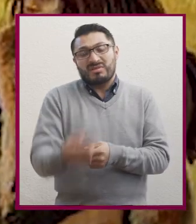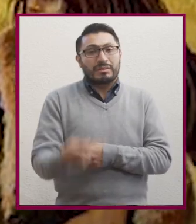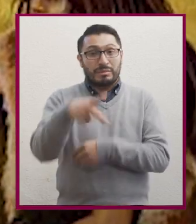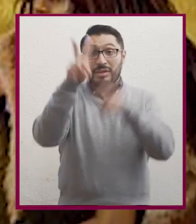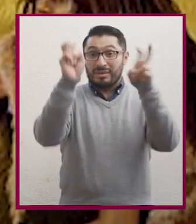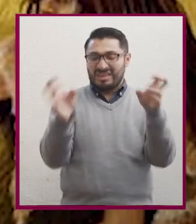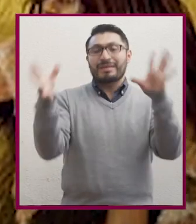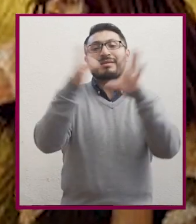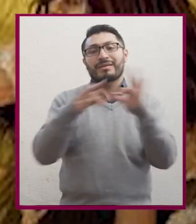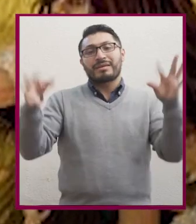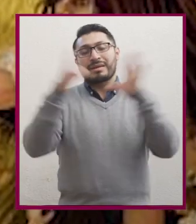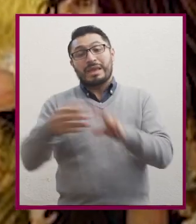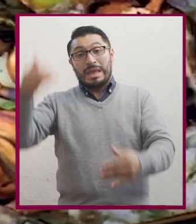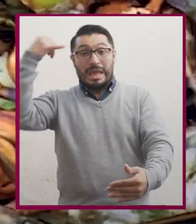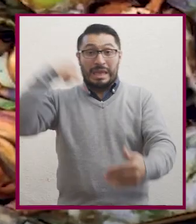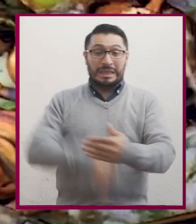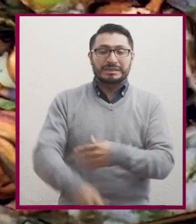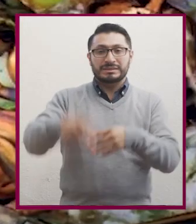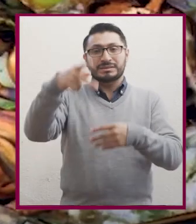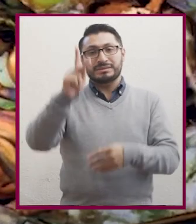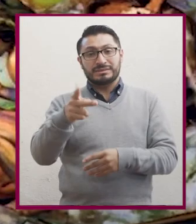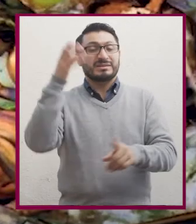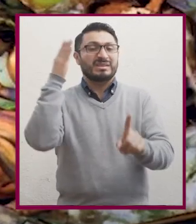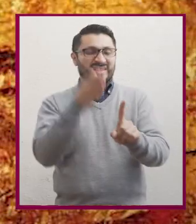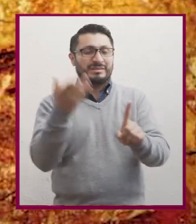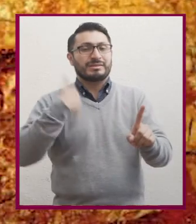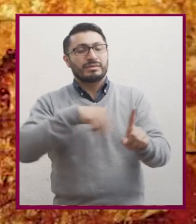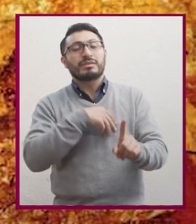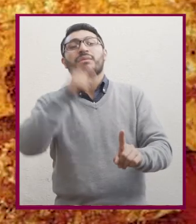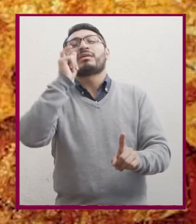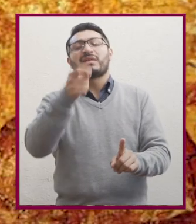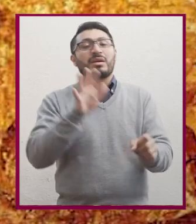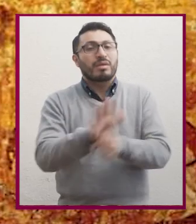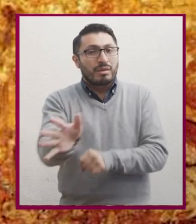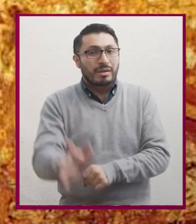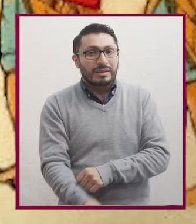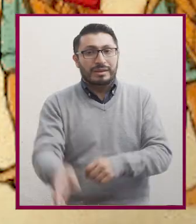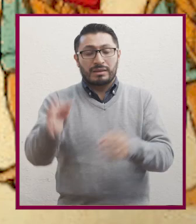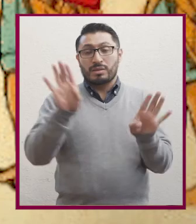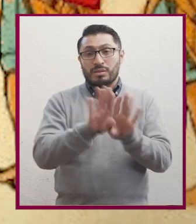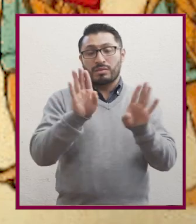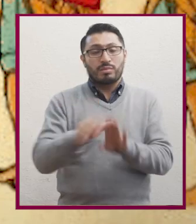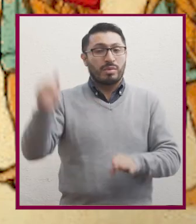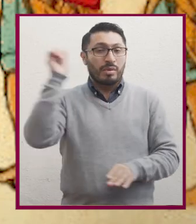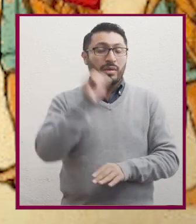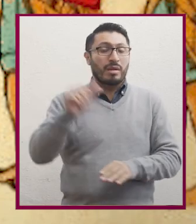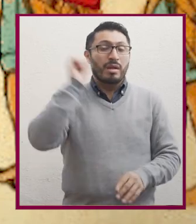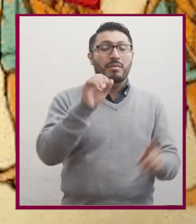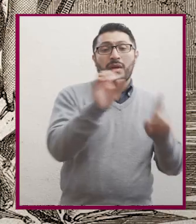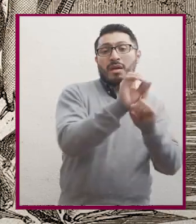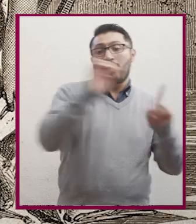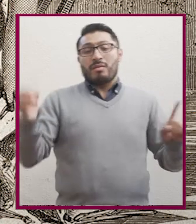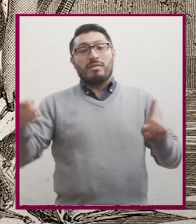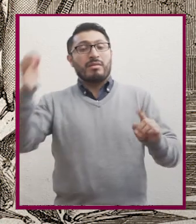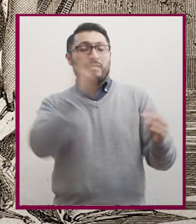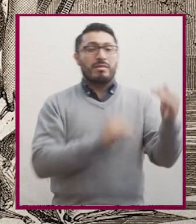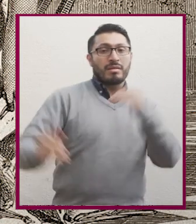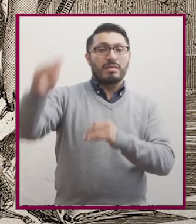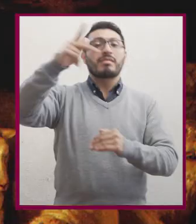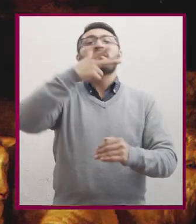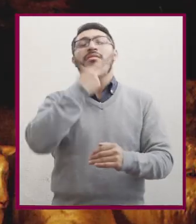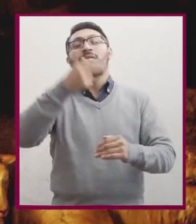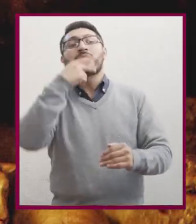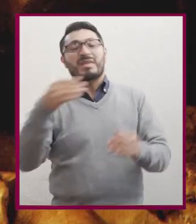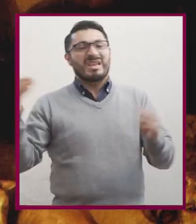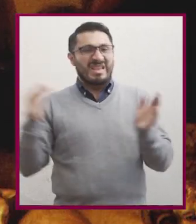una explicación más profunda, a lo que nos queremos referir es a la estructura patriarcal que, después de millones de años de existencia